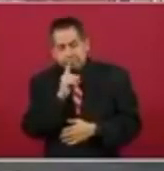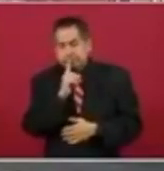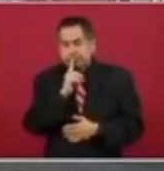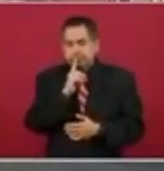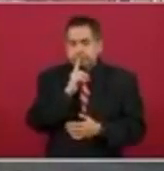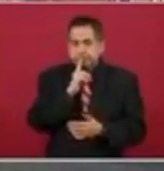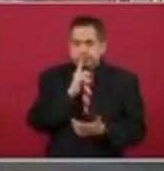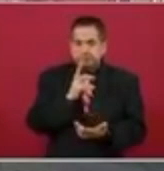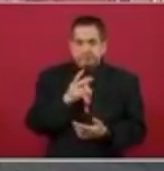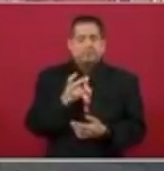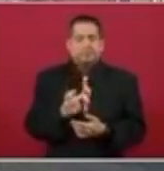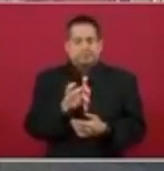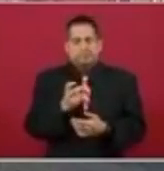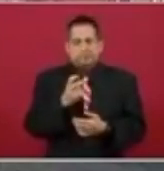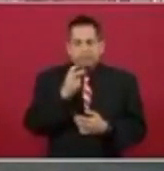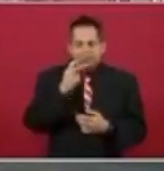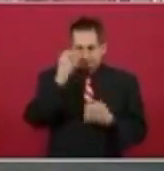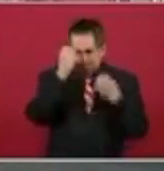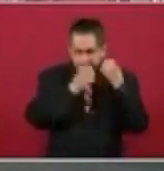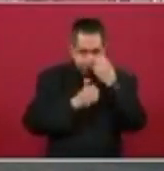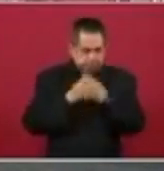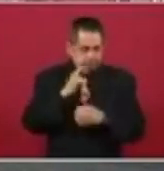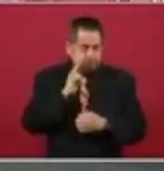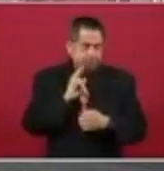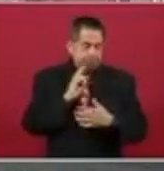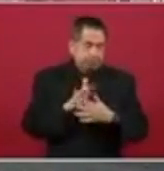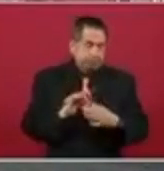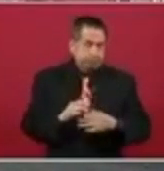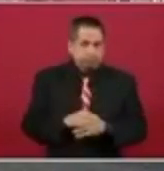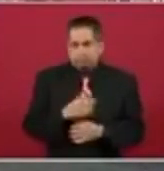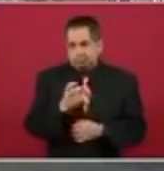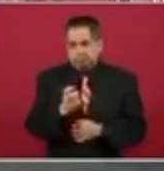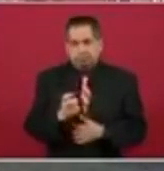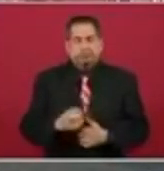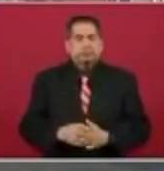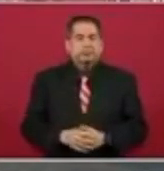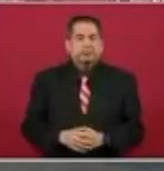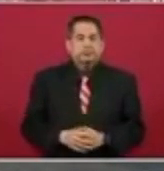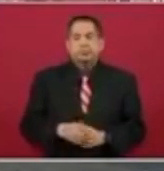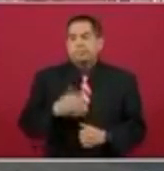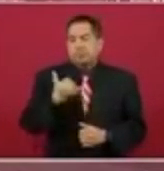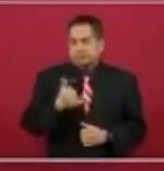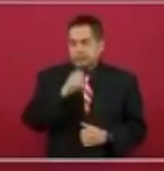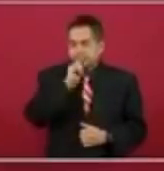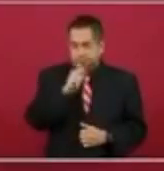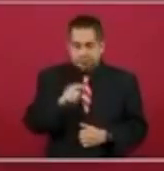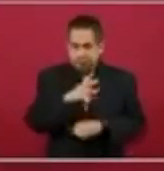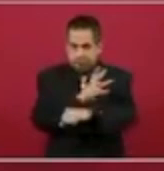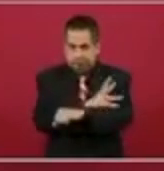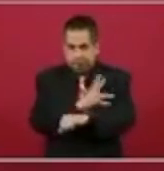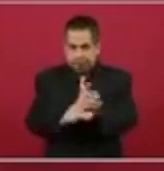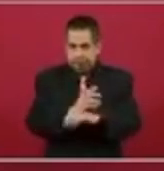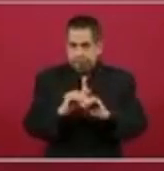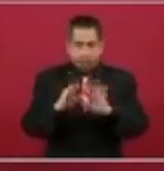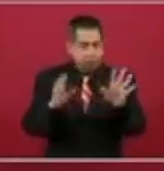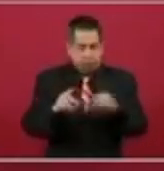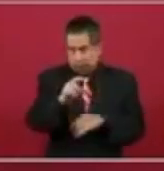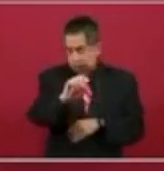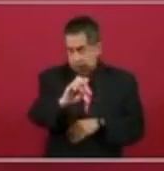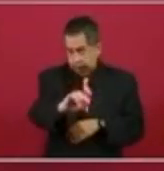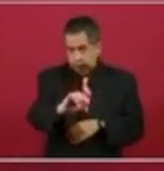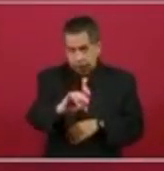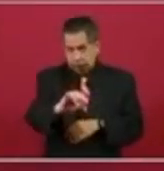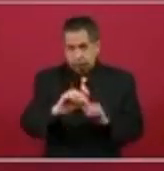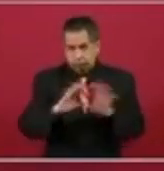Entonces, eso sí se está haciendo. En cuanto al tema de conflicto de intereses que dijo, presenta el titular de la Comisión Reguladora de Energía,